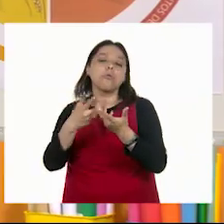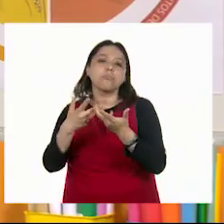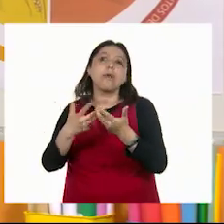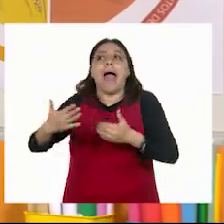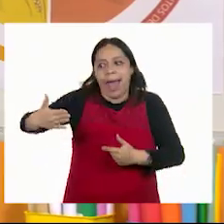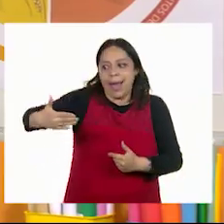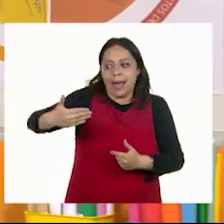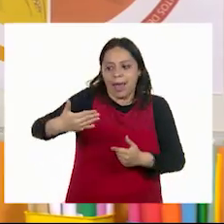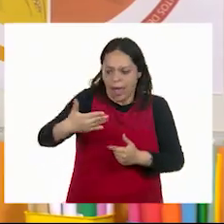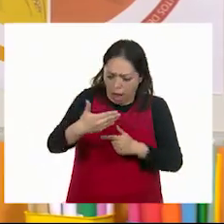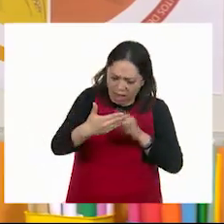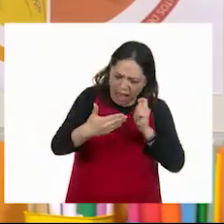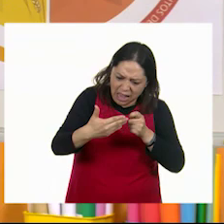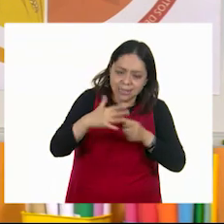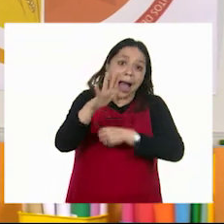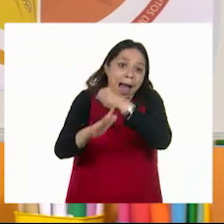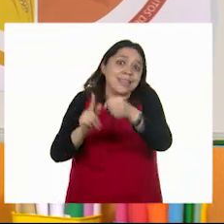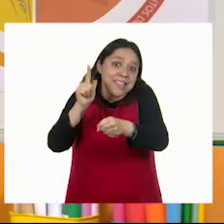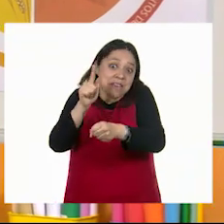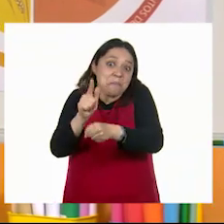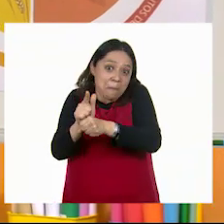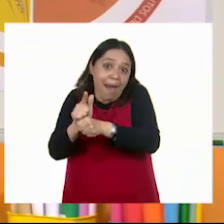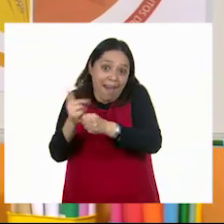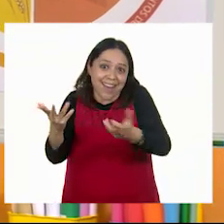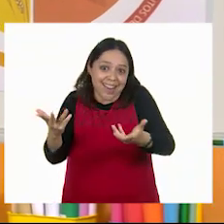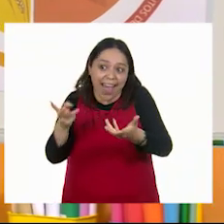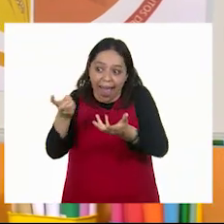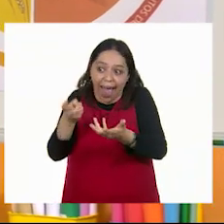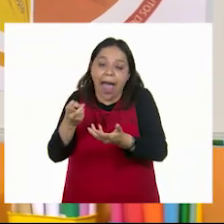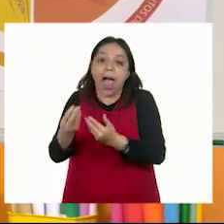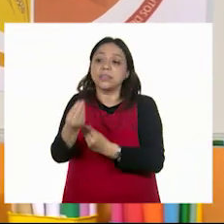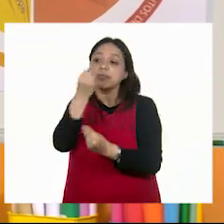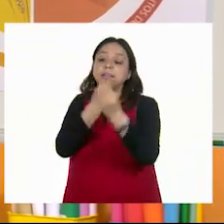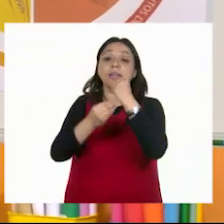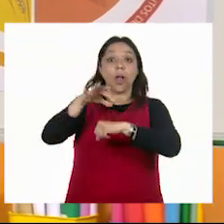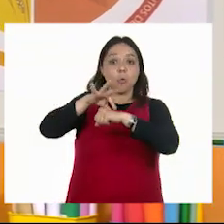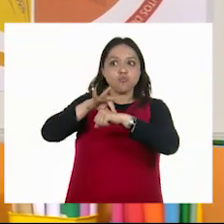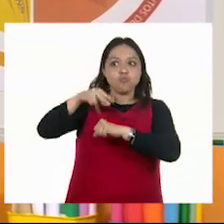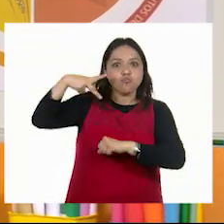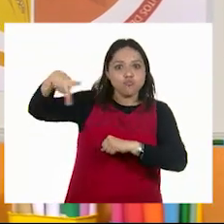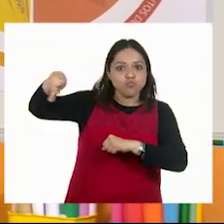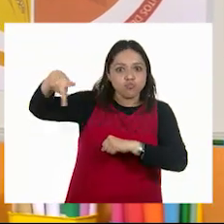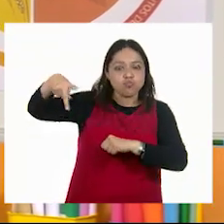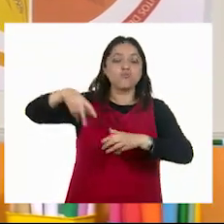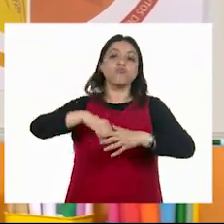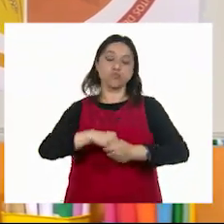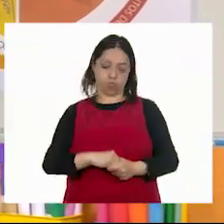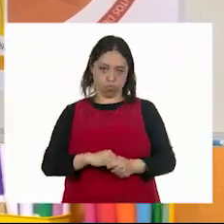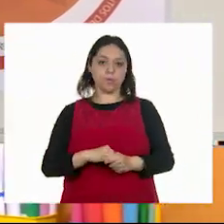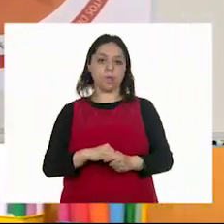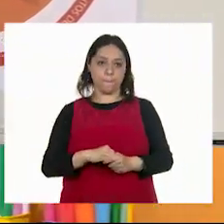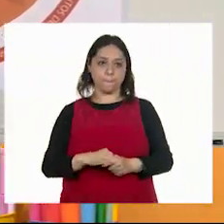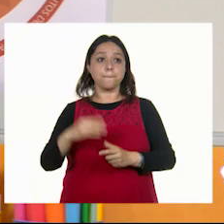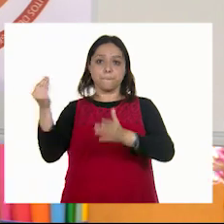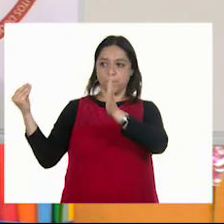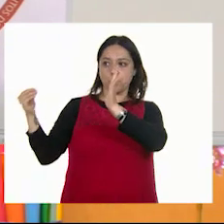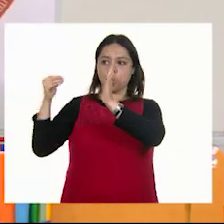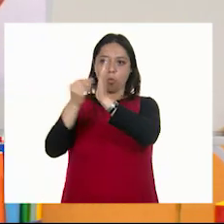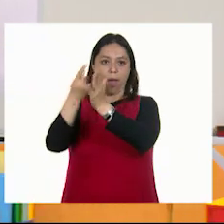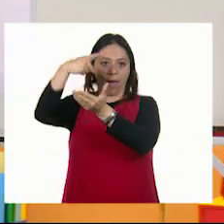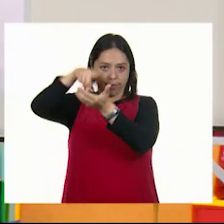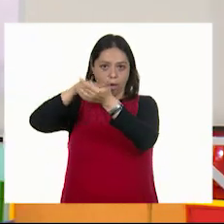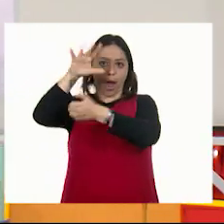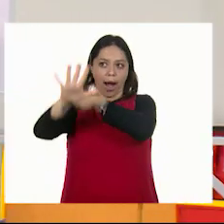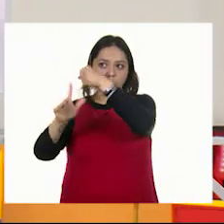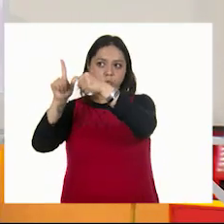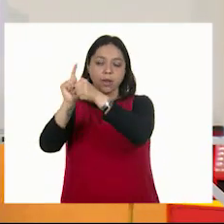un animal. Es un animal. Consumimos la carne del pescado. Por lo tanto, la vamos a pegar en donde dice alimentos de origen animal. Ya